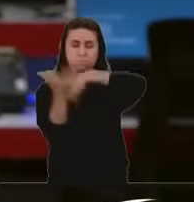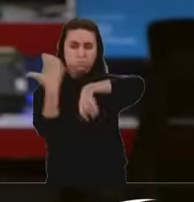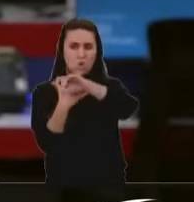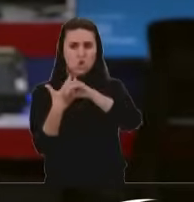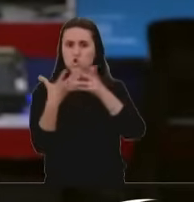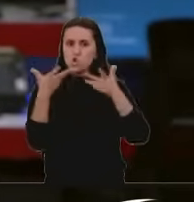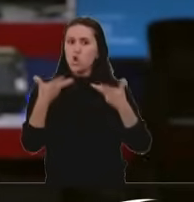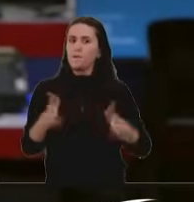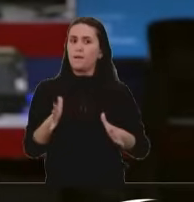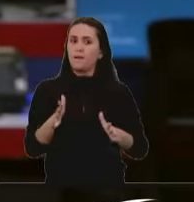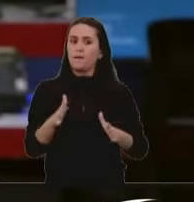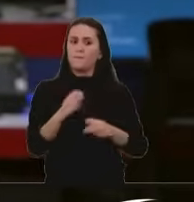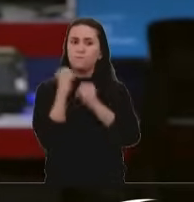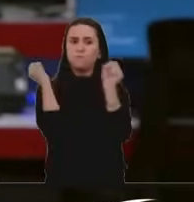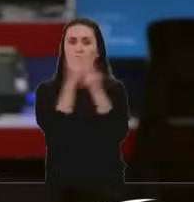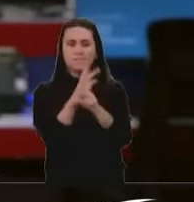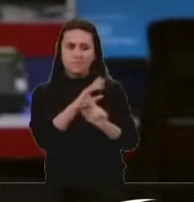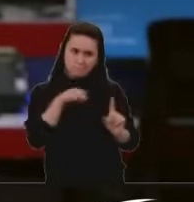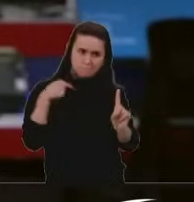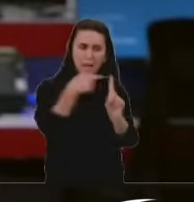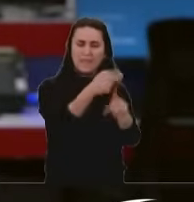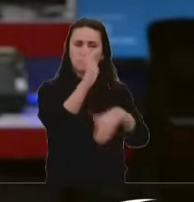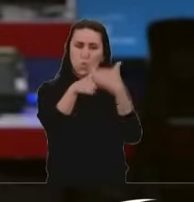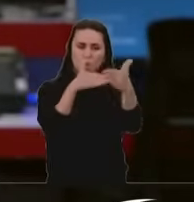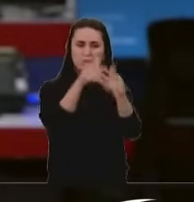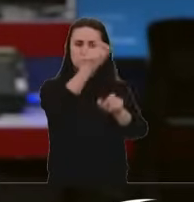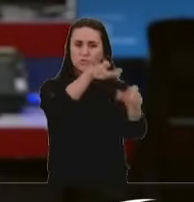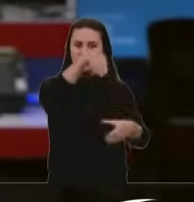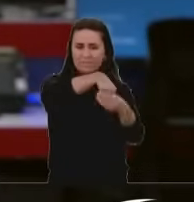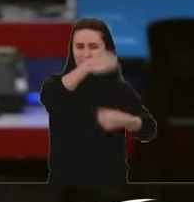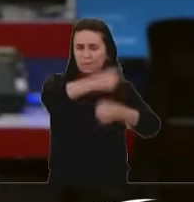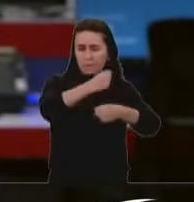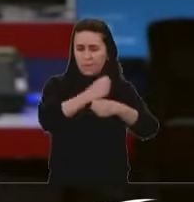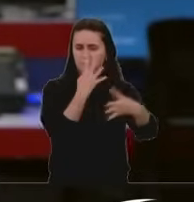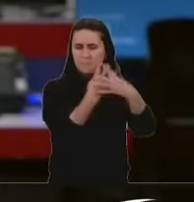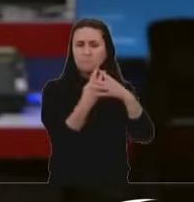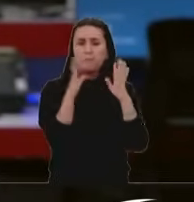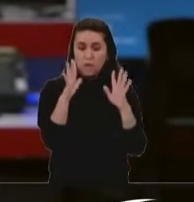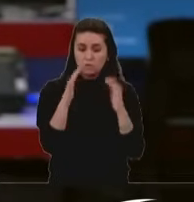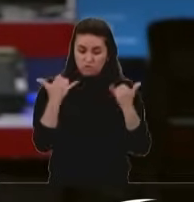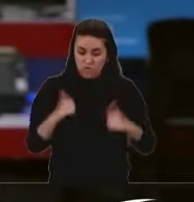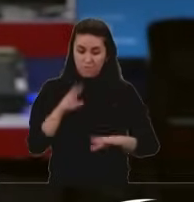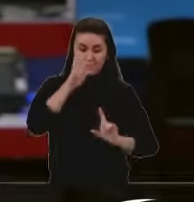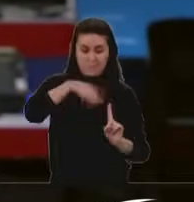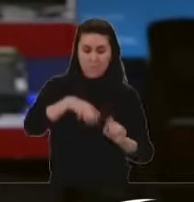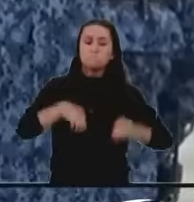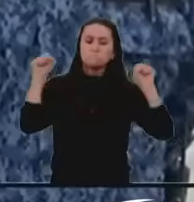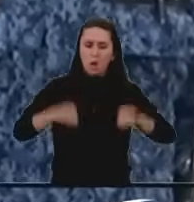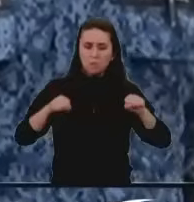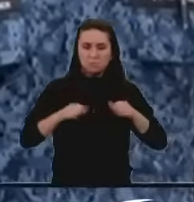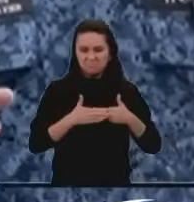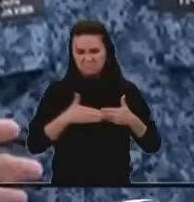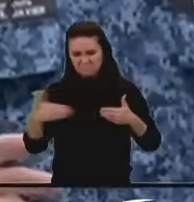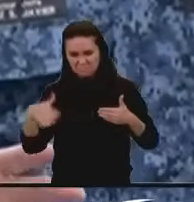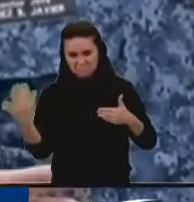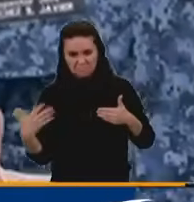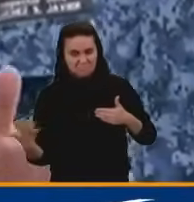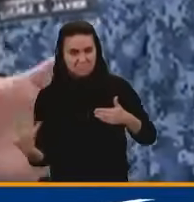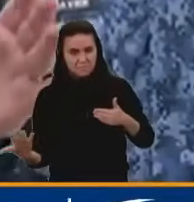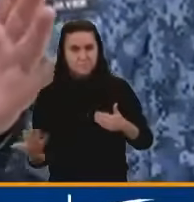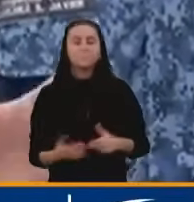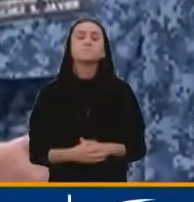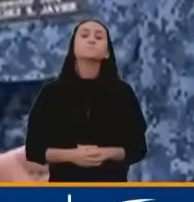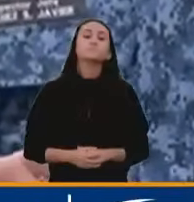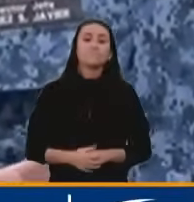violencia contra funcionarios del impec Pero qué ha pasado en su implementación Aquí les contamos contra la criminalidad